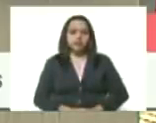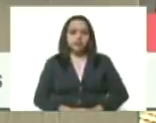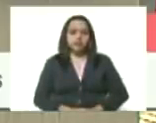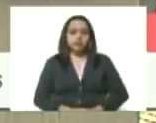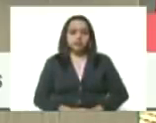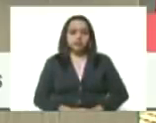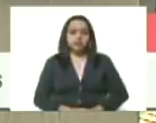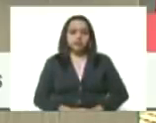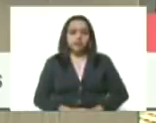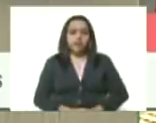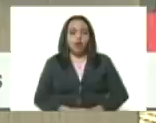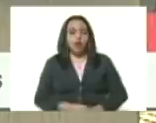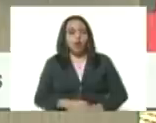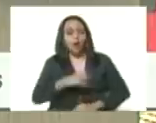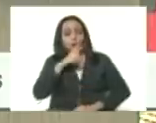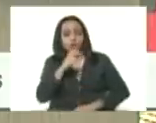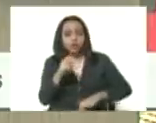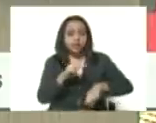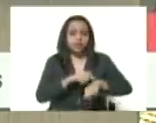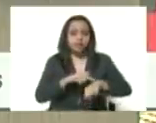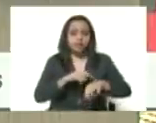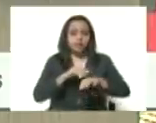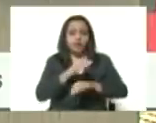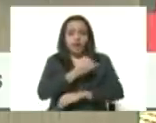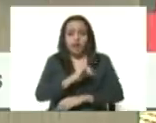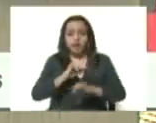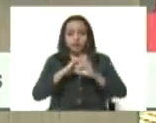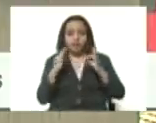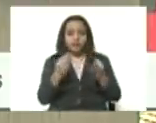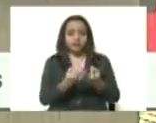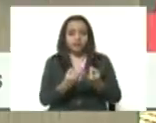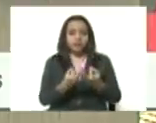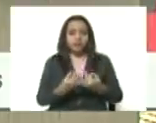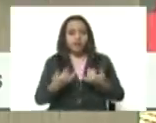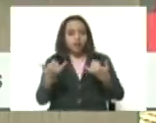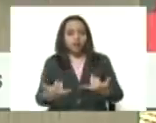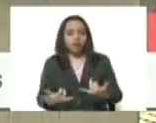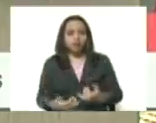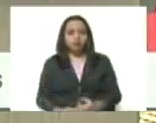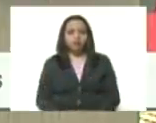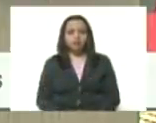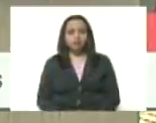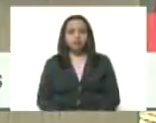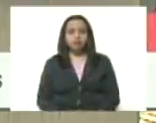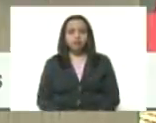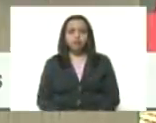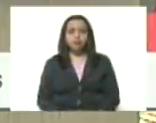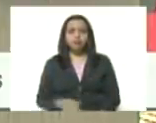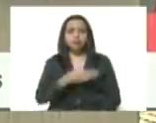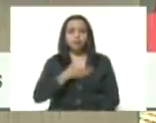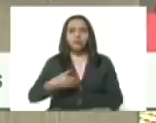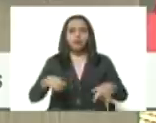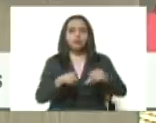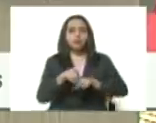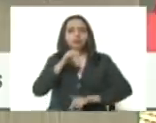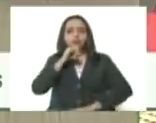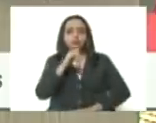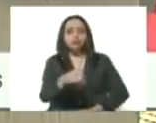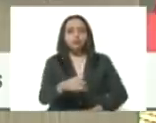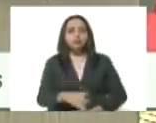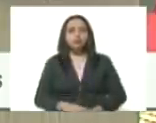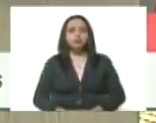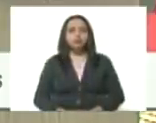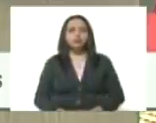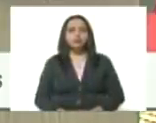viviendo, que están viviendo estas familias actualmente. Queremos de igual manera informar